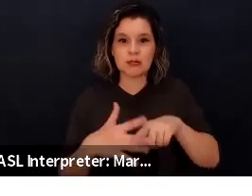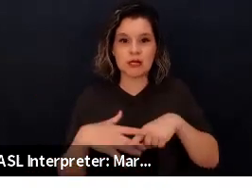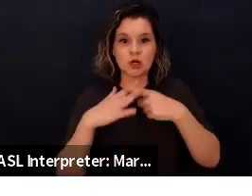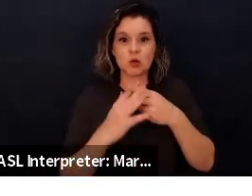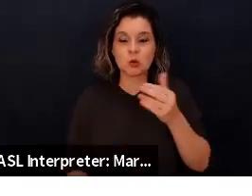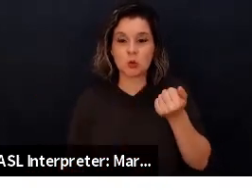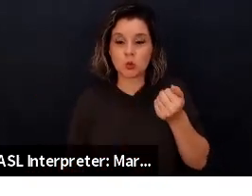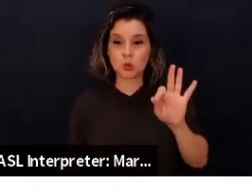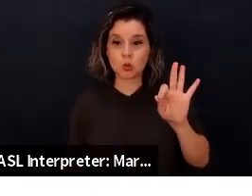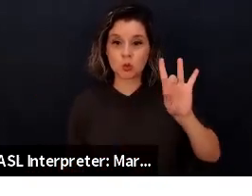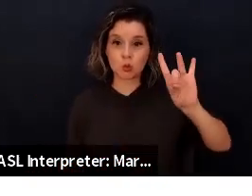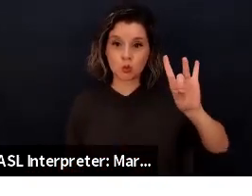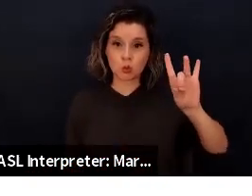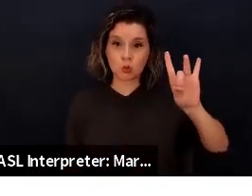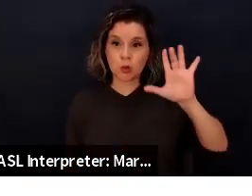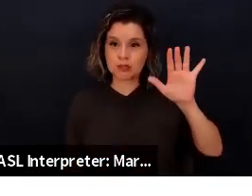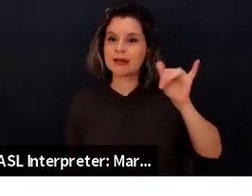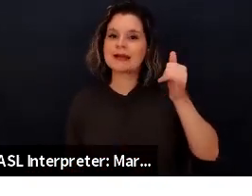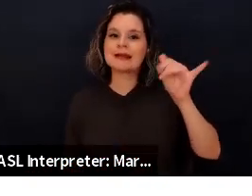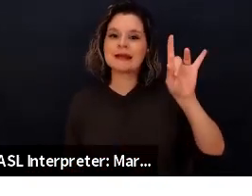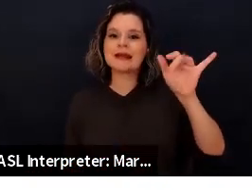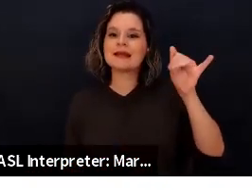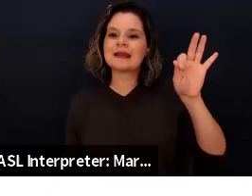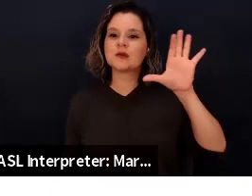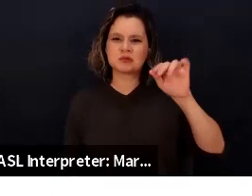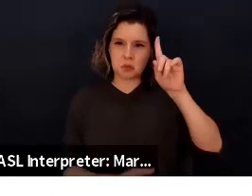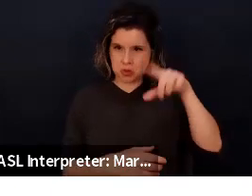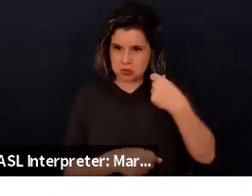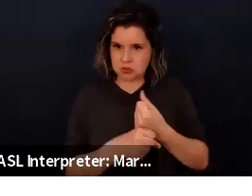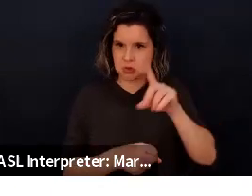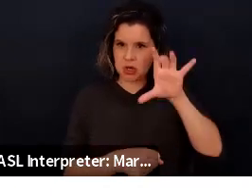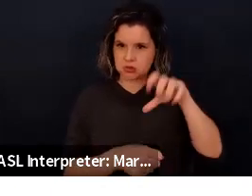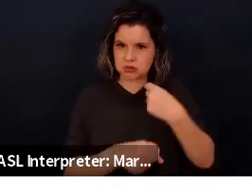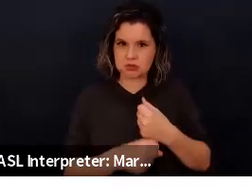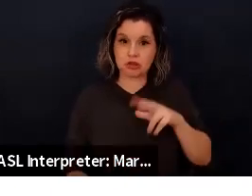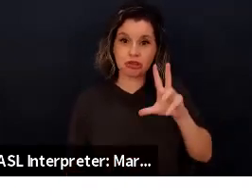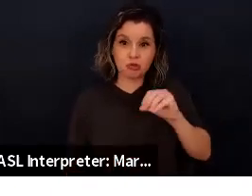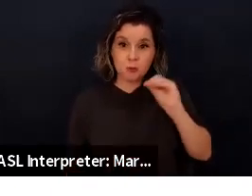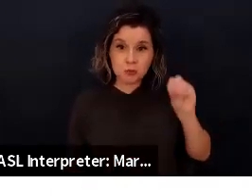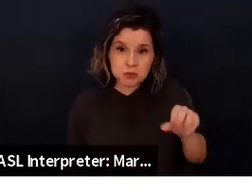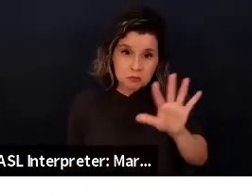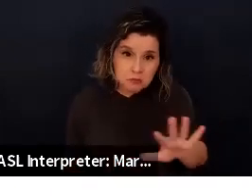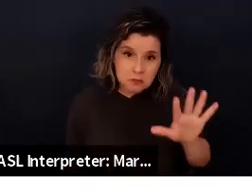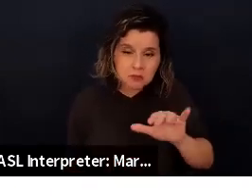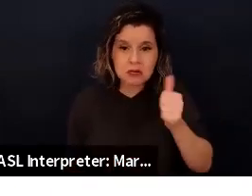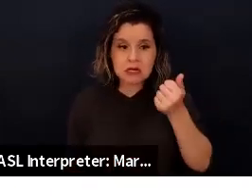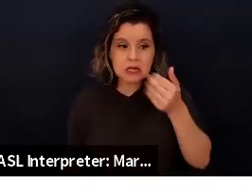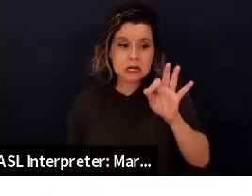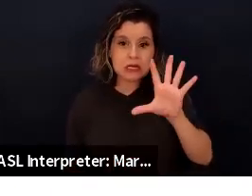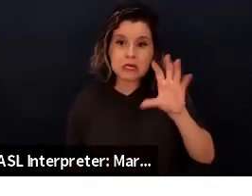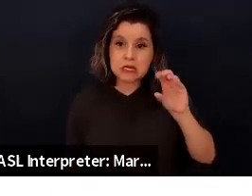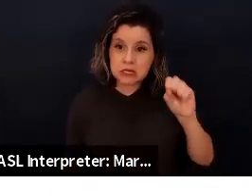los 1900s, de hace 100 años más o menos. 30% más o menos dijo que empezó